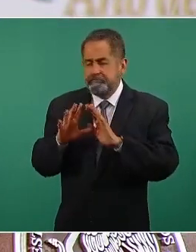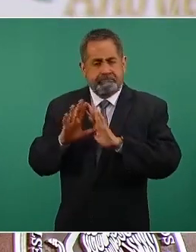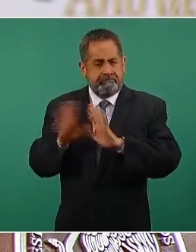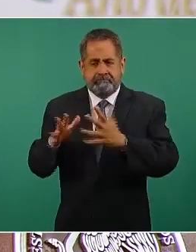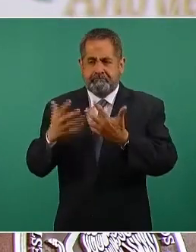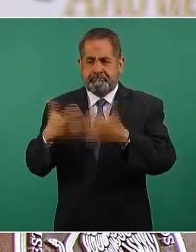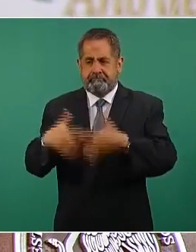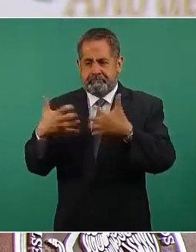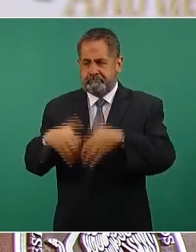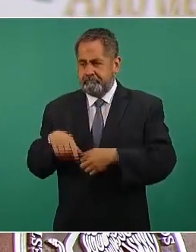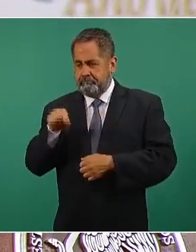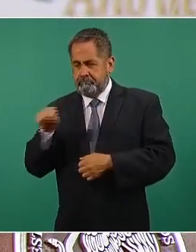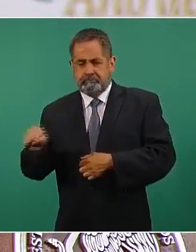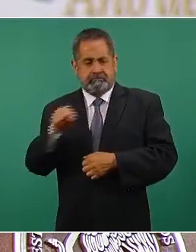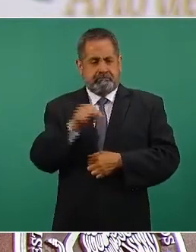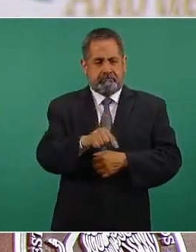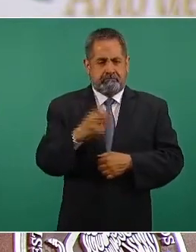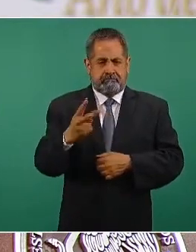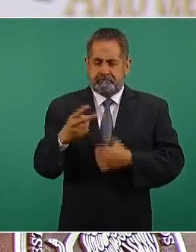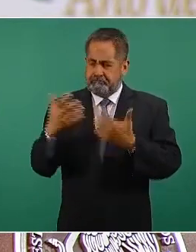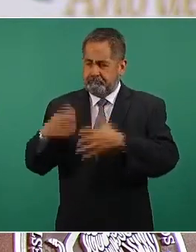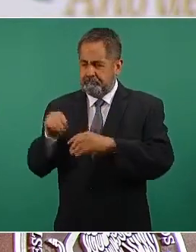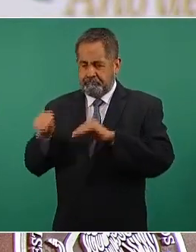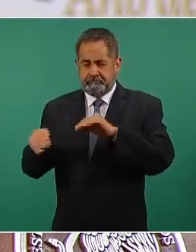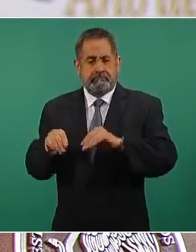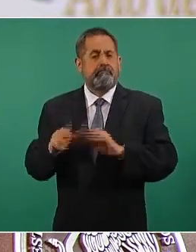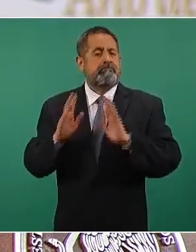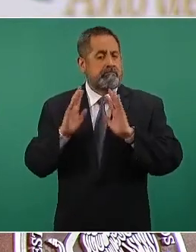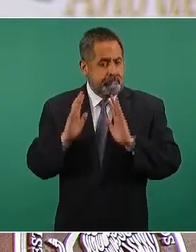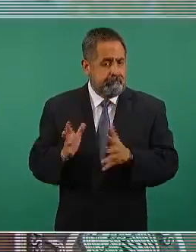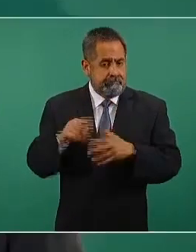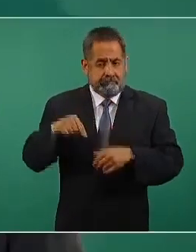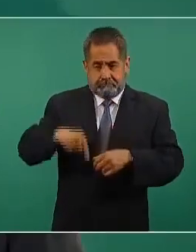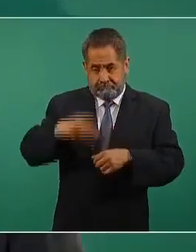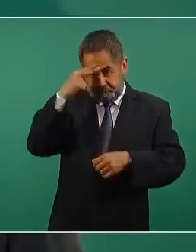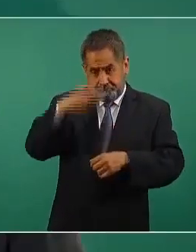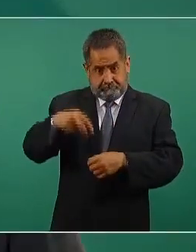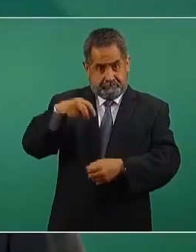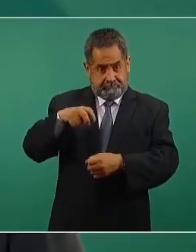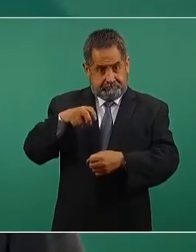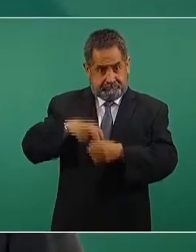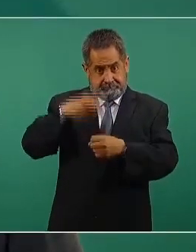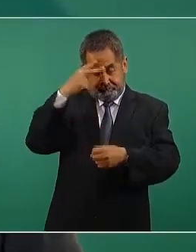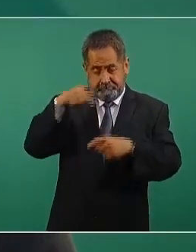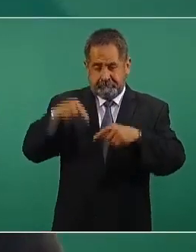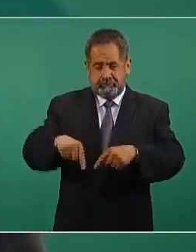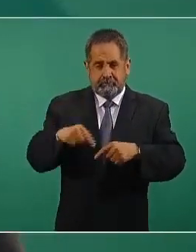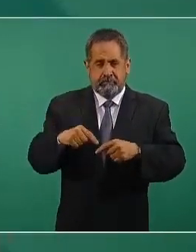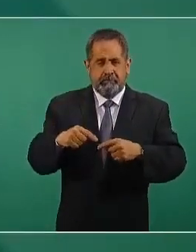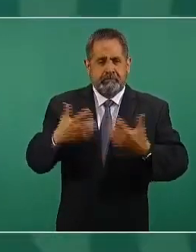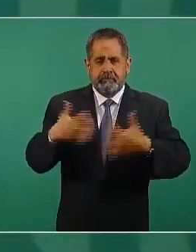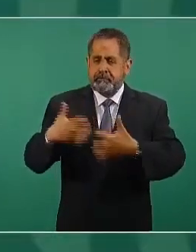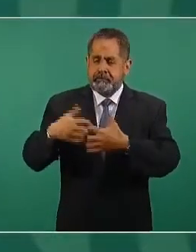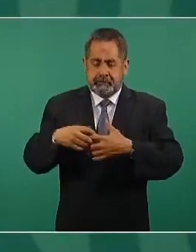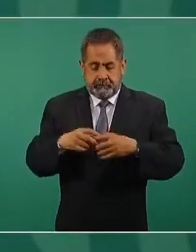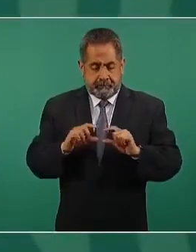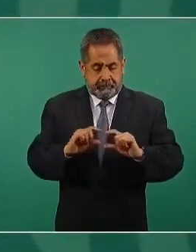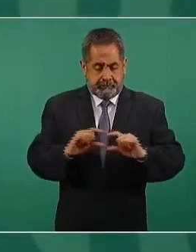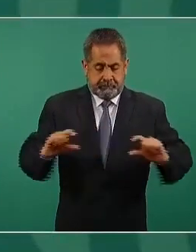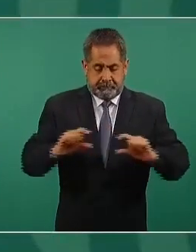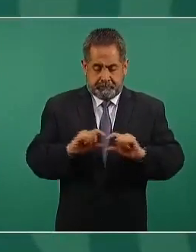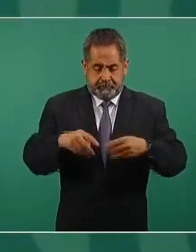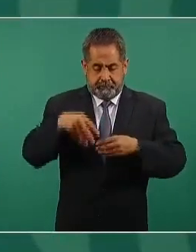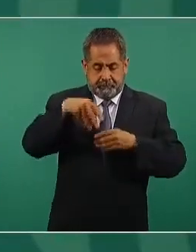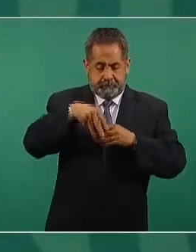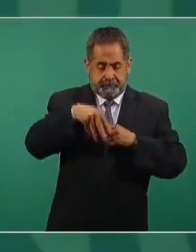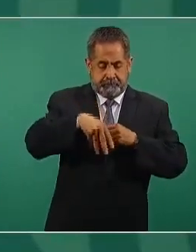plantas estén envasando vacunas en México. Digo, dos